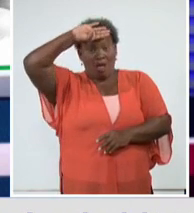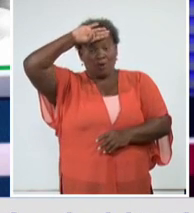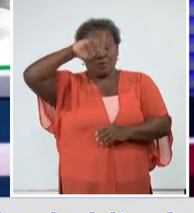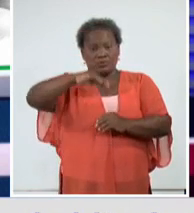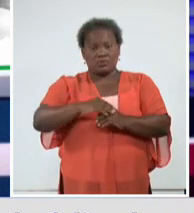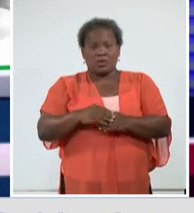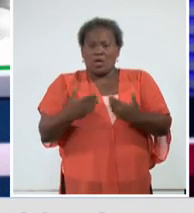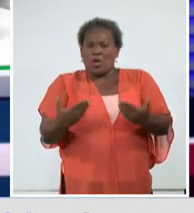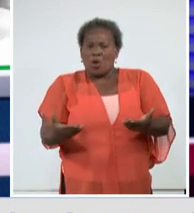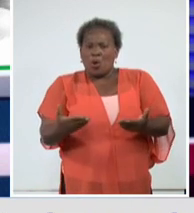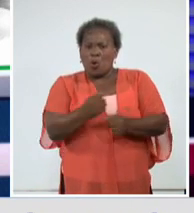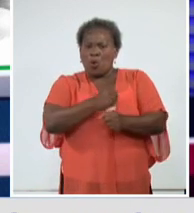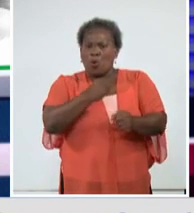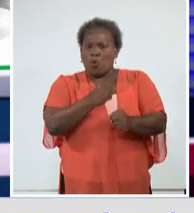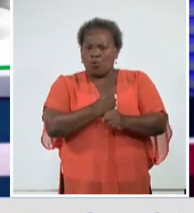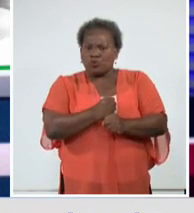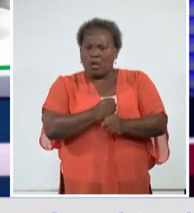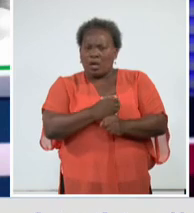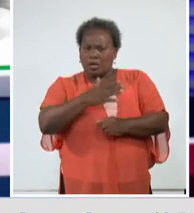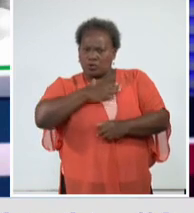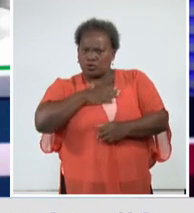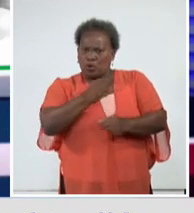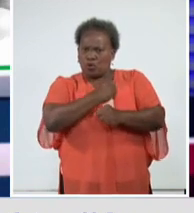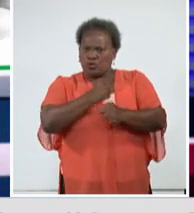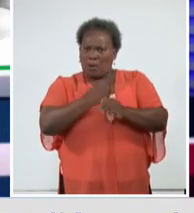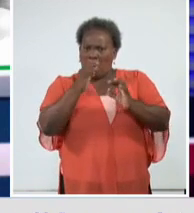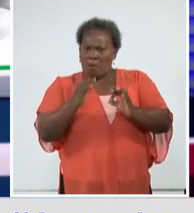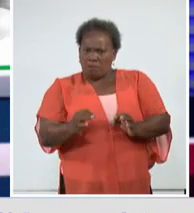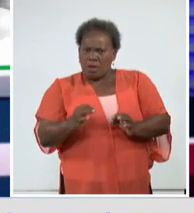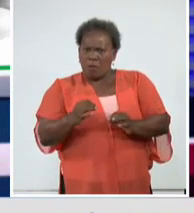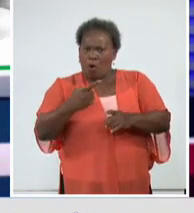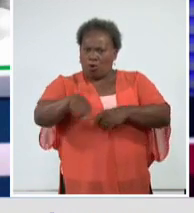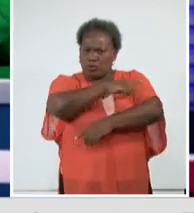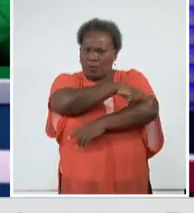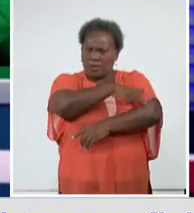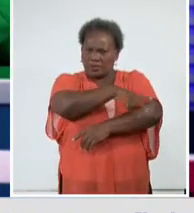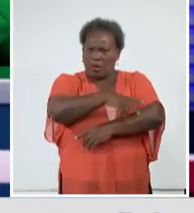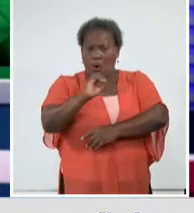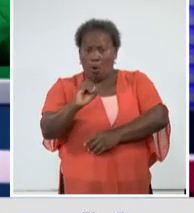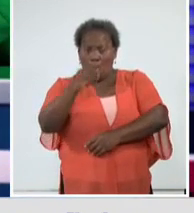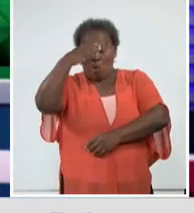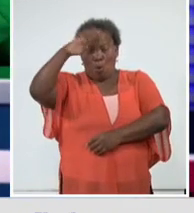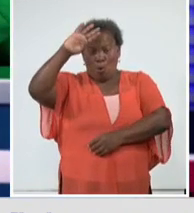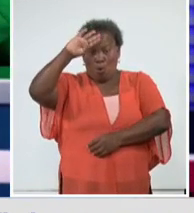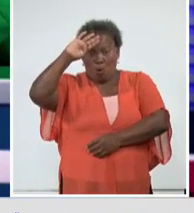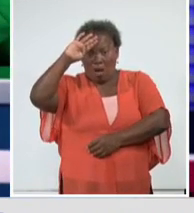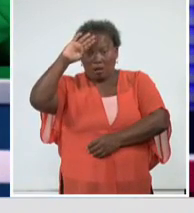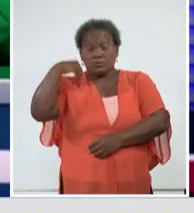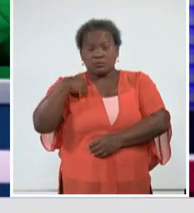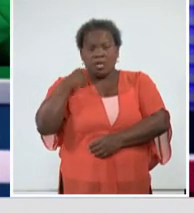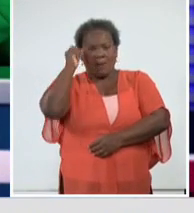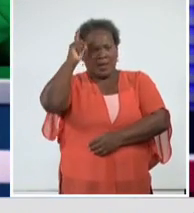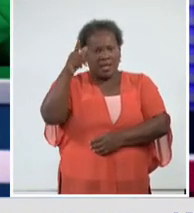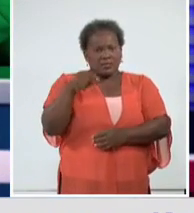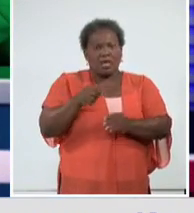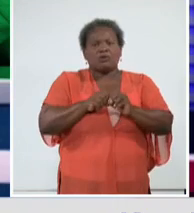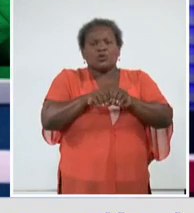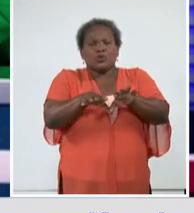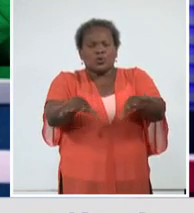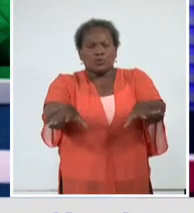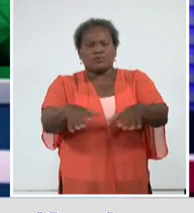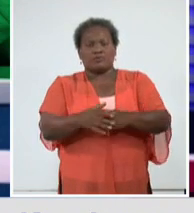que utilizan esos países, o nosotros también llevamos nuestras experiencias, doctora. O sea, la pandemia, como hemos dicho en otras